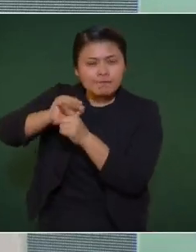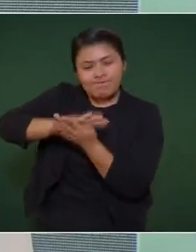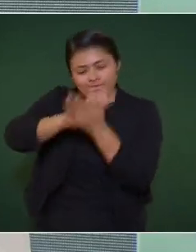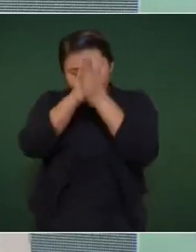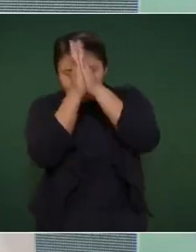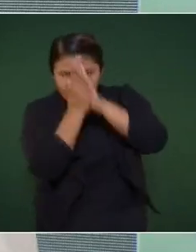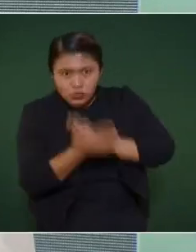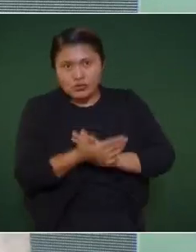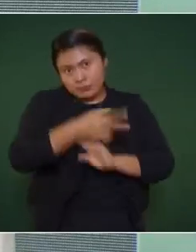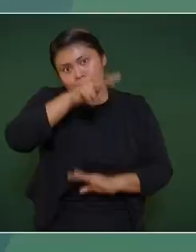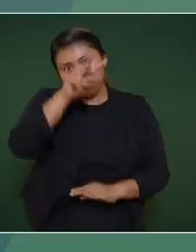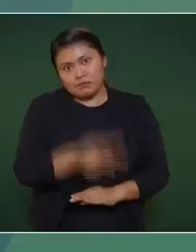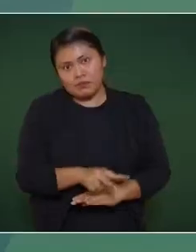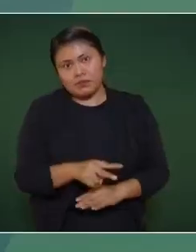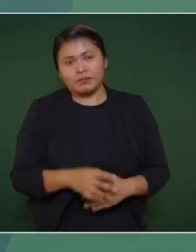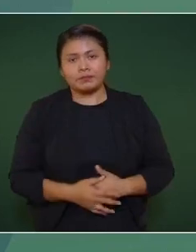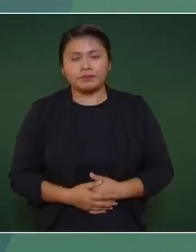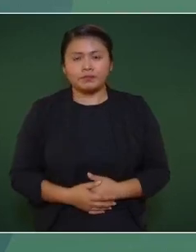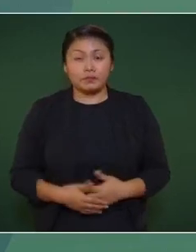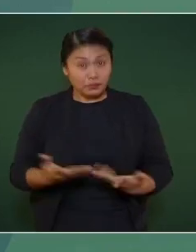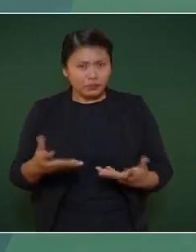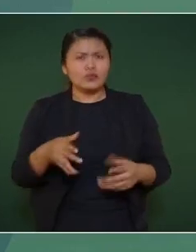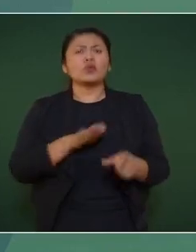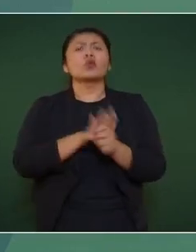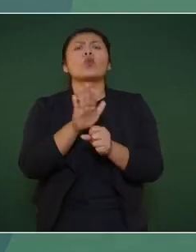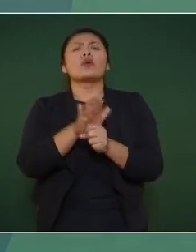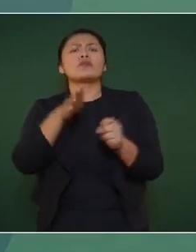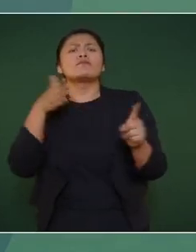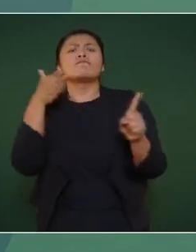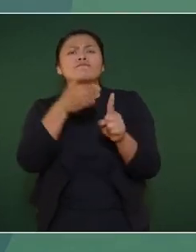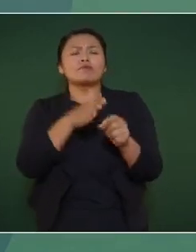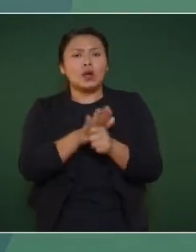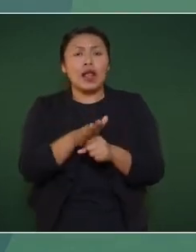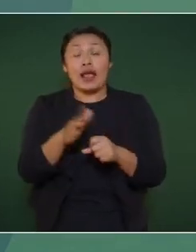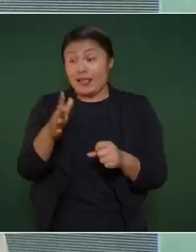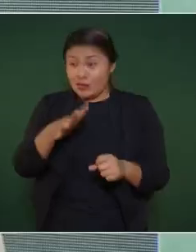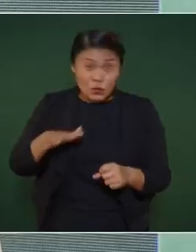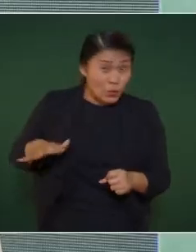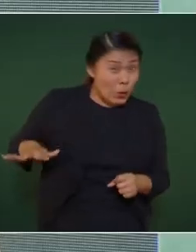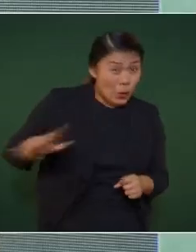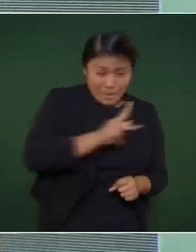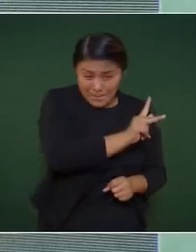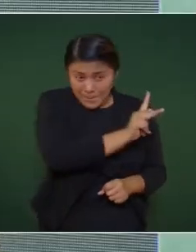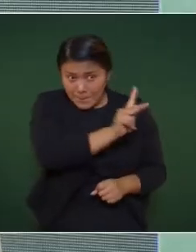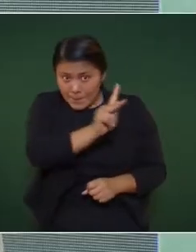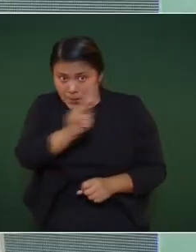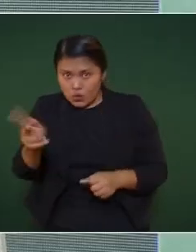Se trata de que todos los centros de salud, los hospitales,